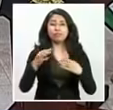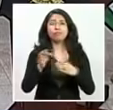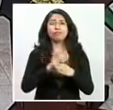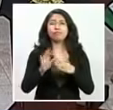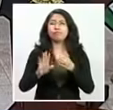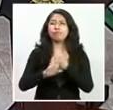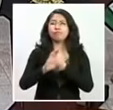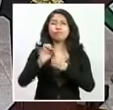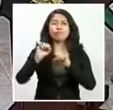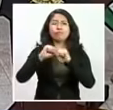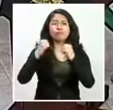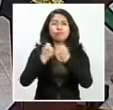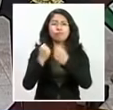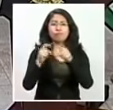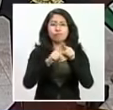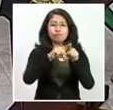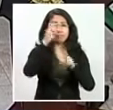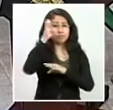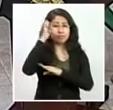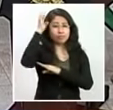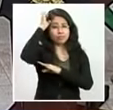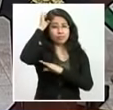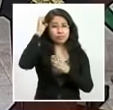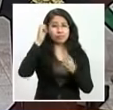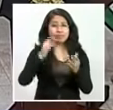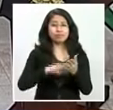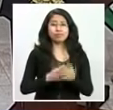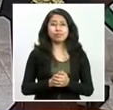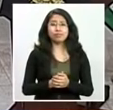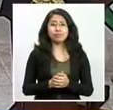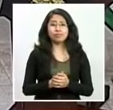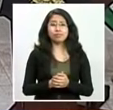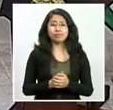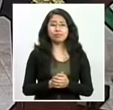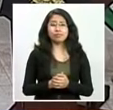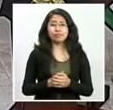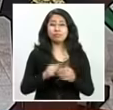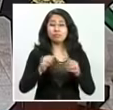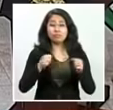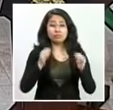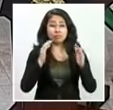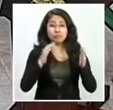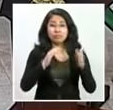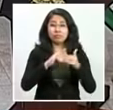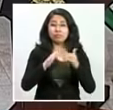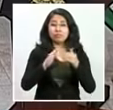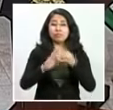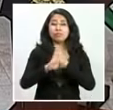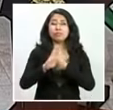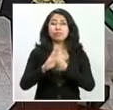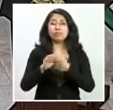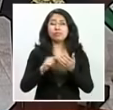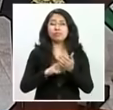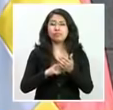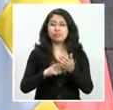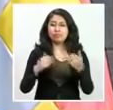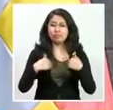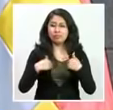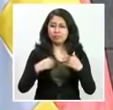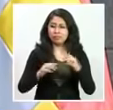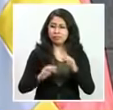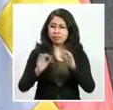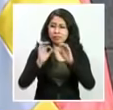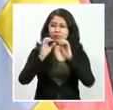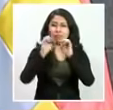defensa de la sociedad y del Estado, solo cumplía la primera función, defensa de la sociedad, en el diseño constitucional previo